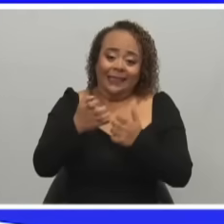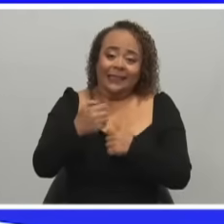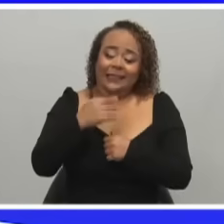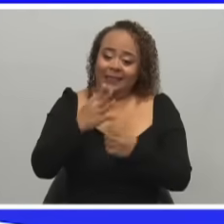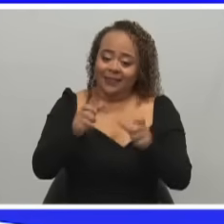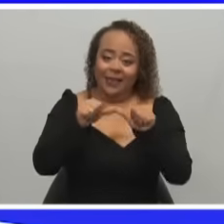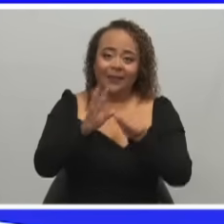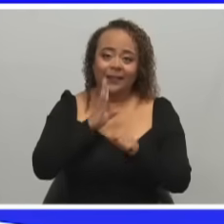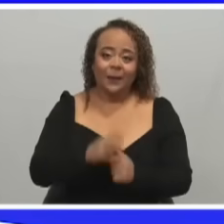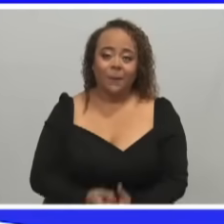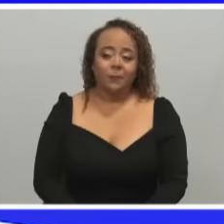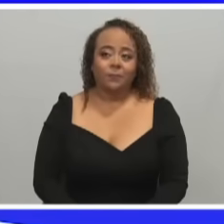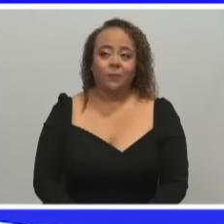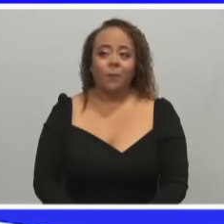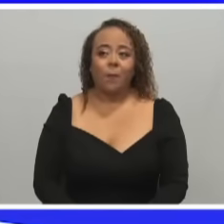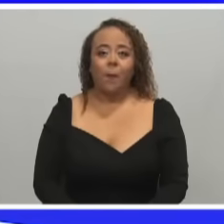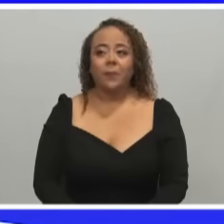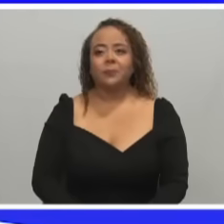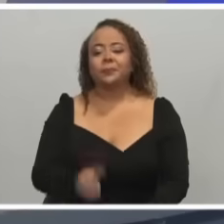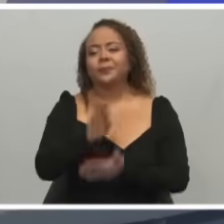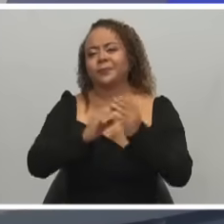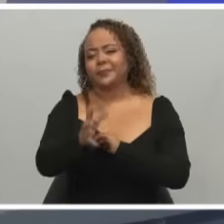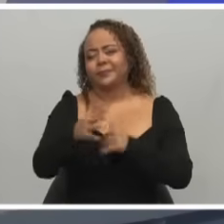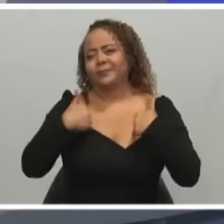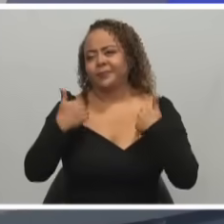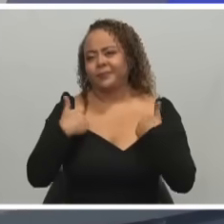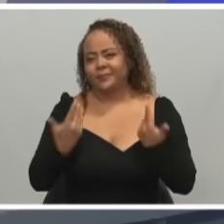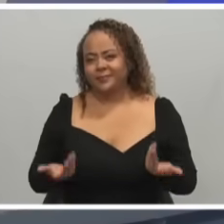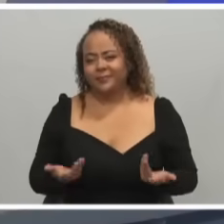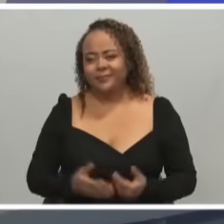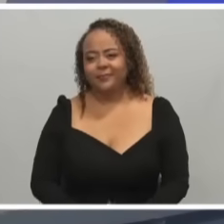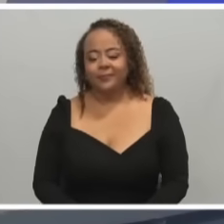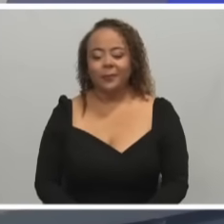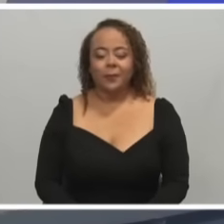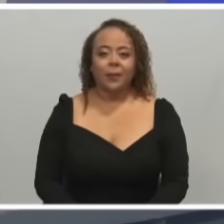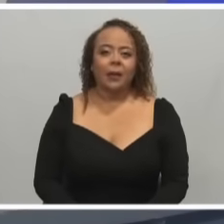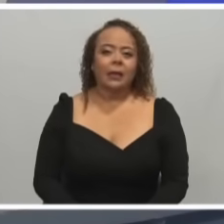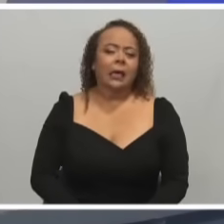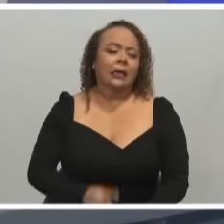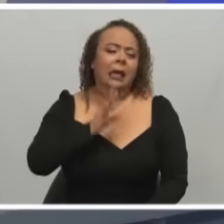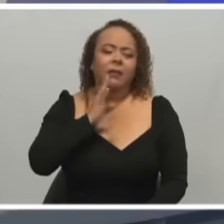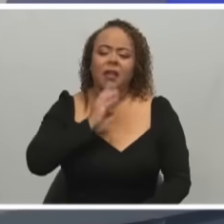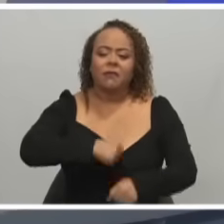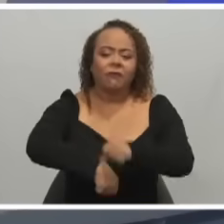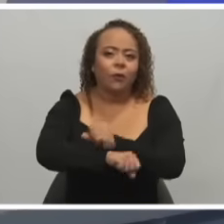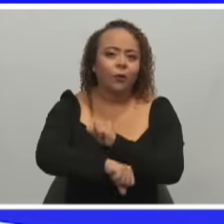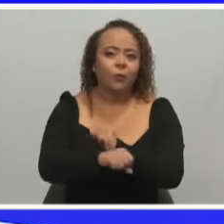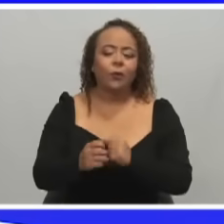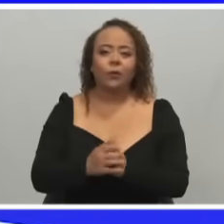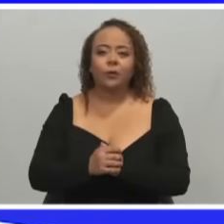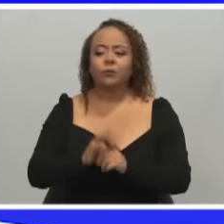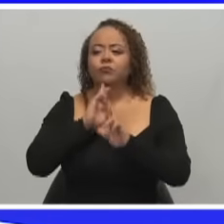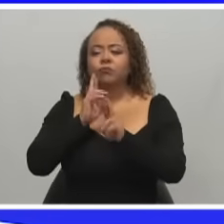eh más de un en radio va a estar contentísimo verdad que se hace meno porque habla de fútbol e